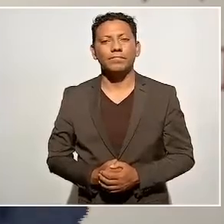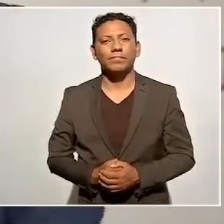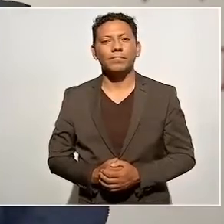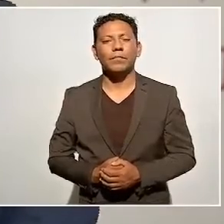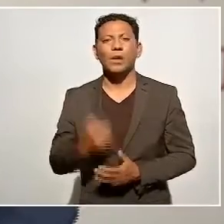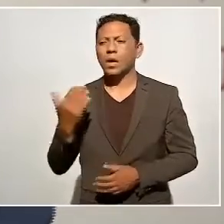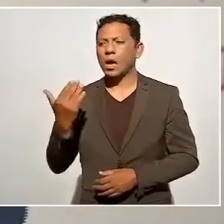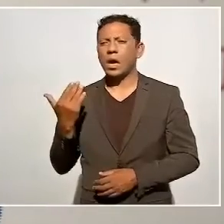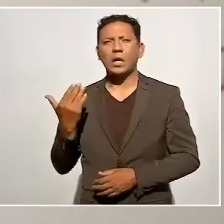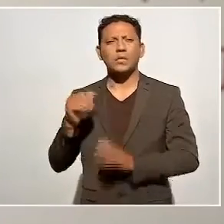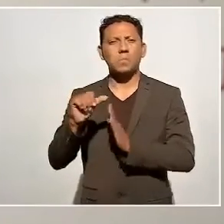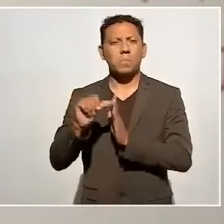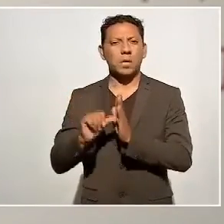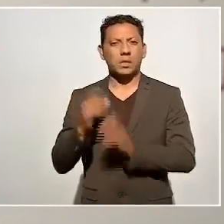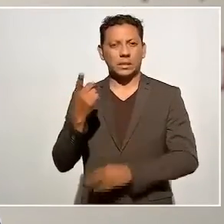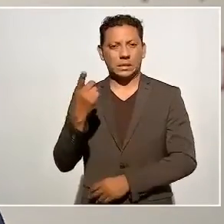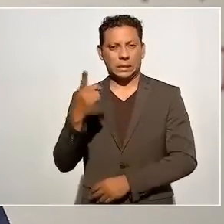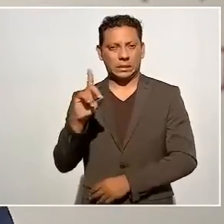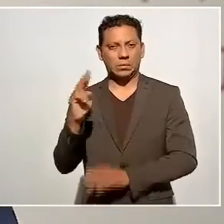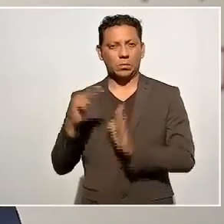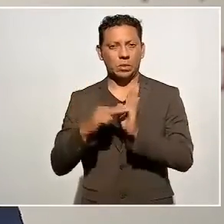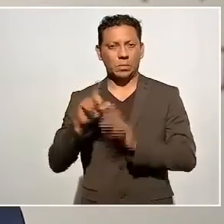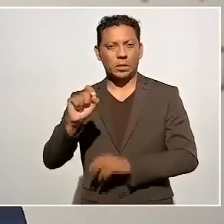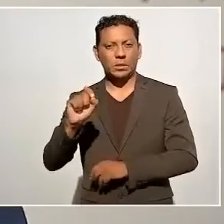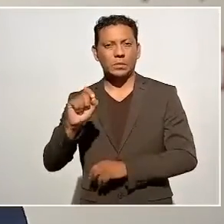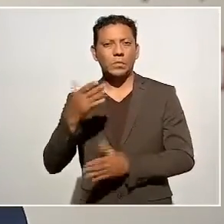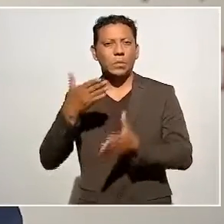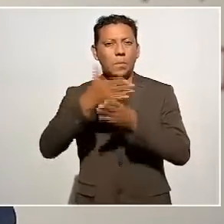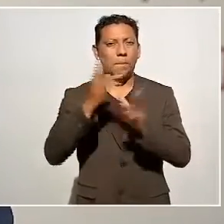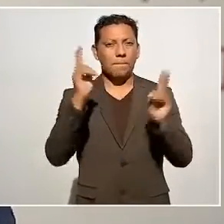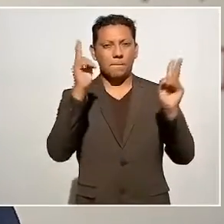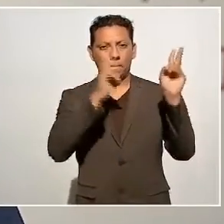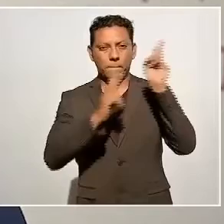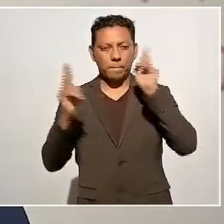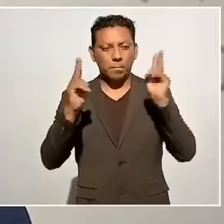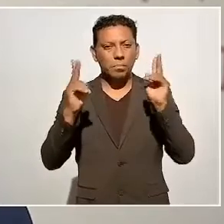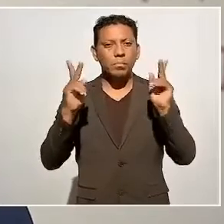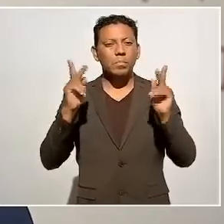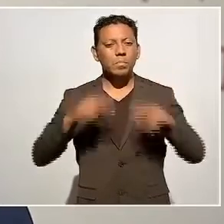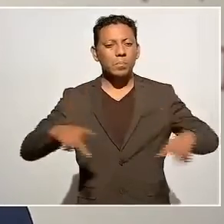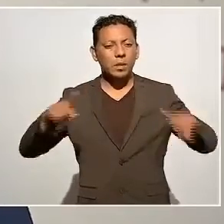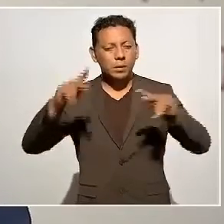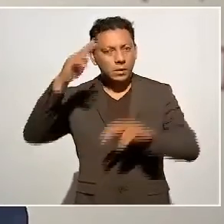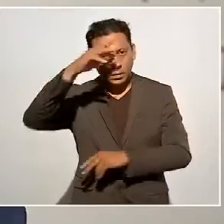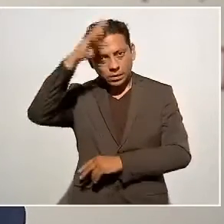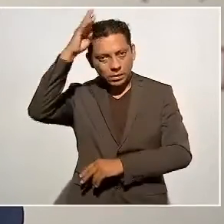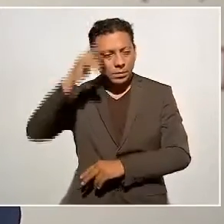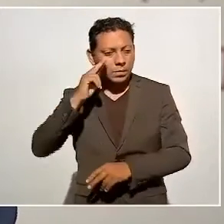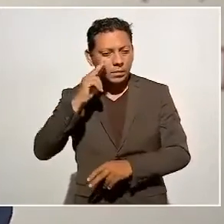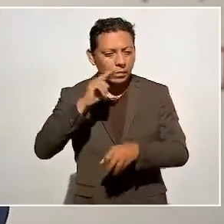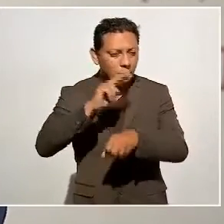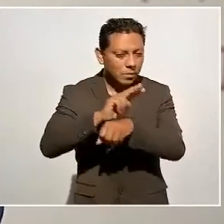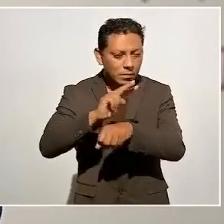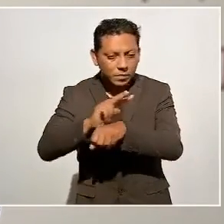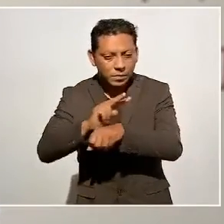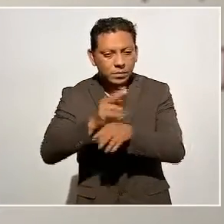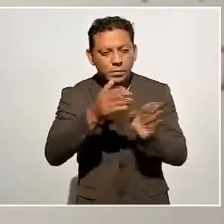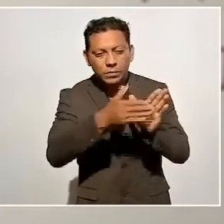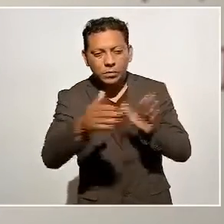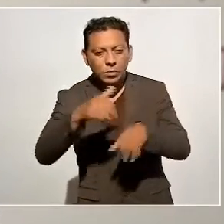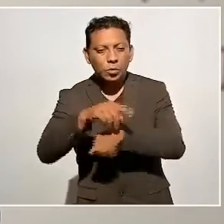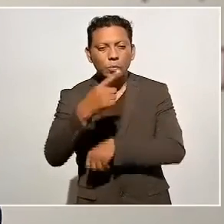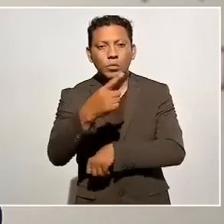En diciembre del año pasado visitamos Palenque para supervisar los avances del tramo 1 del Tren Maya y presentamos una